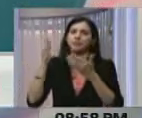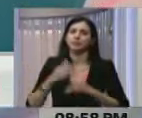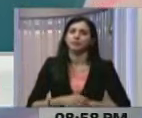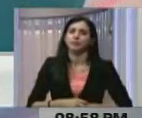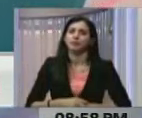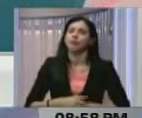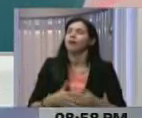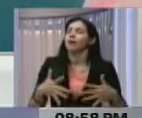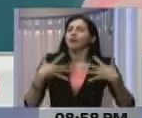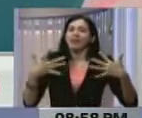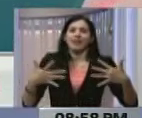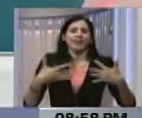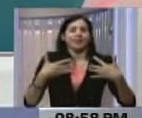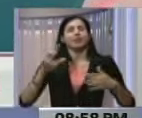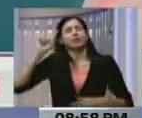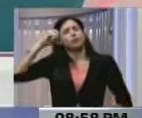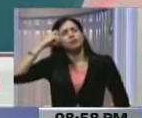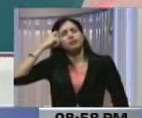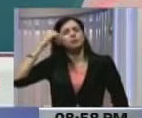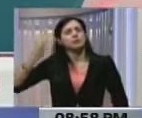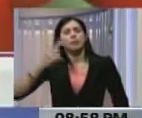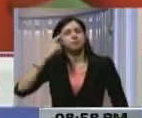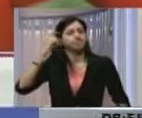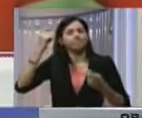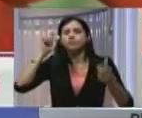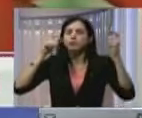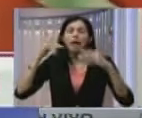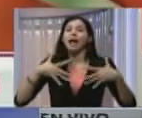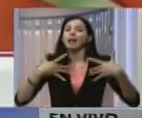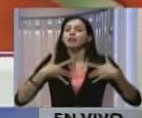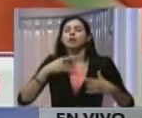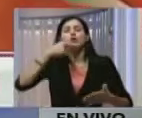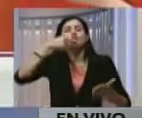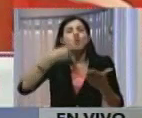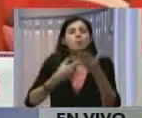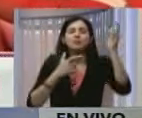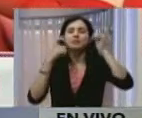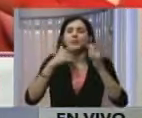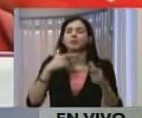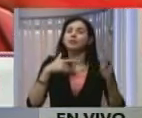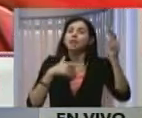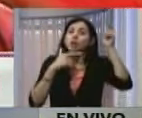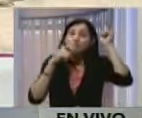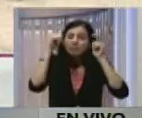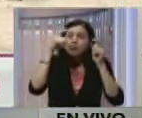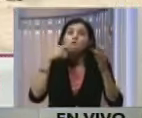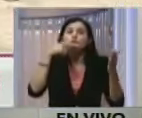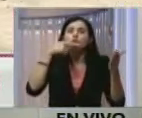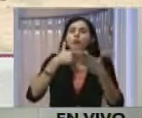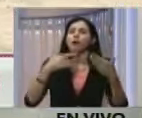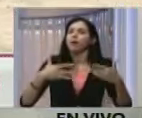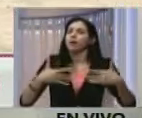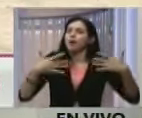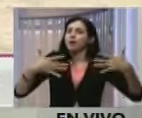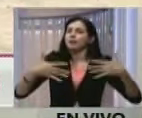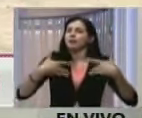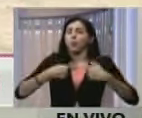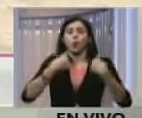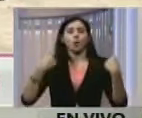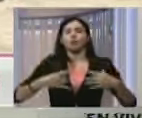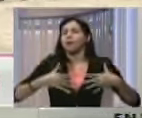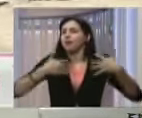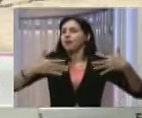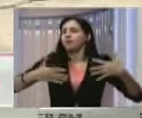nos alegra recordarlo, tenerlo presente y nombrarlo. Hugo Chávez Frías, nos pone el corazón